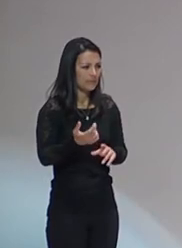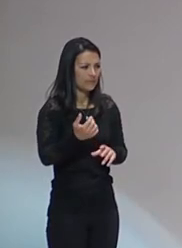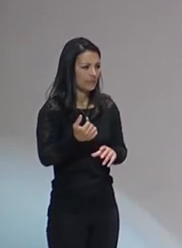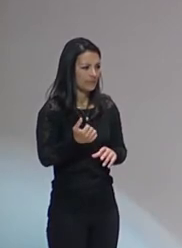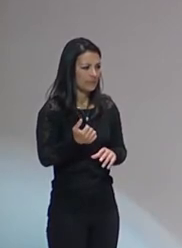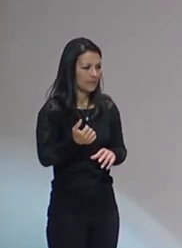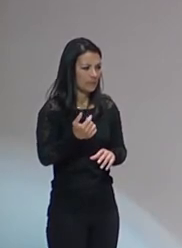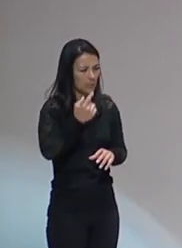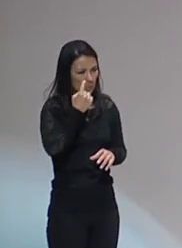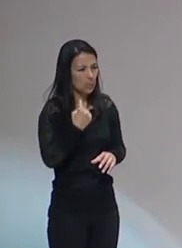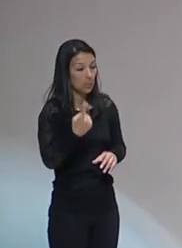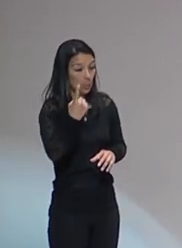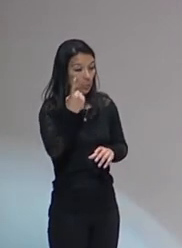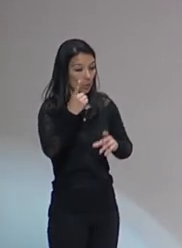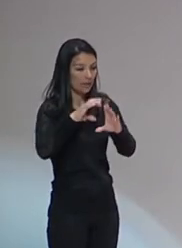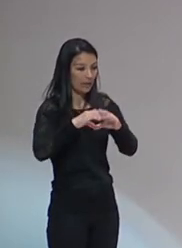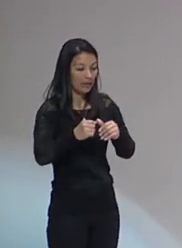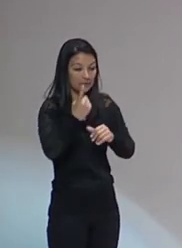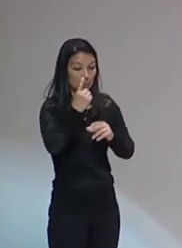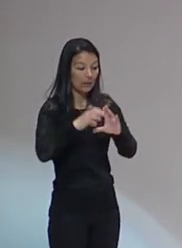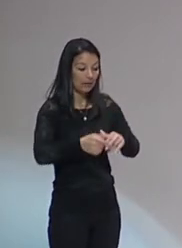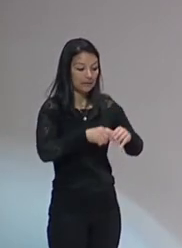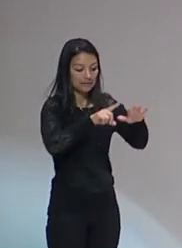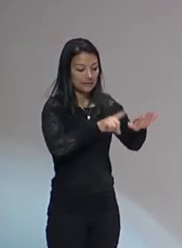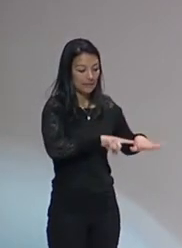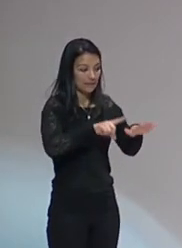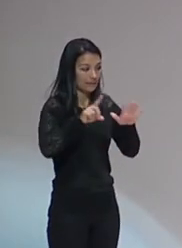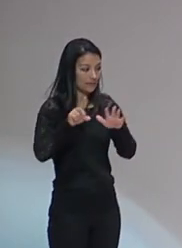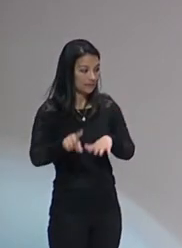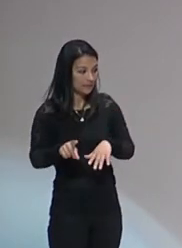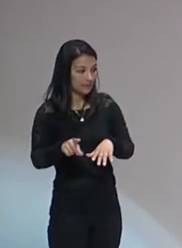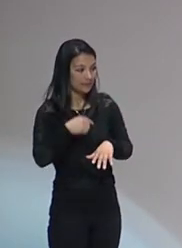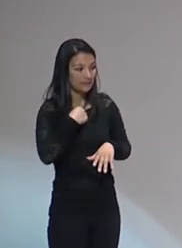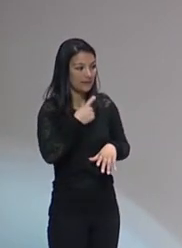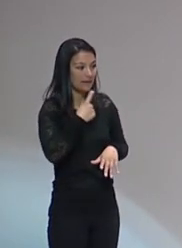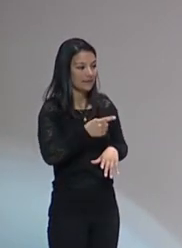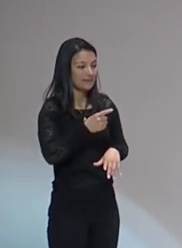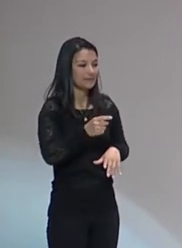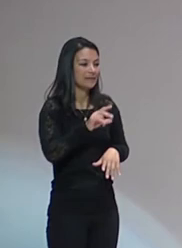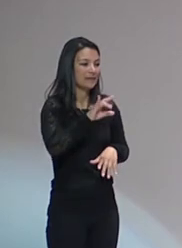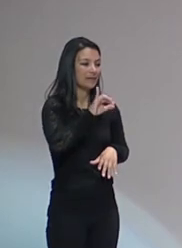una clase por semestre en interculturalidad.